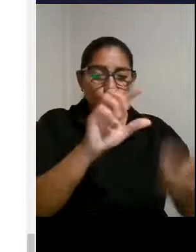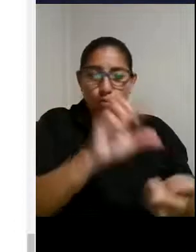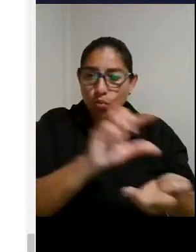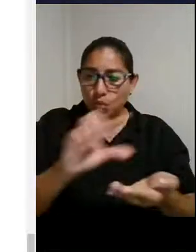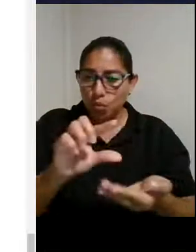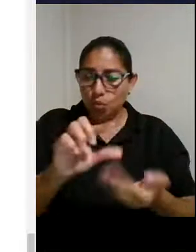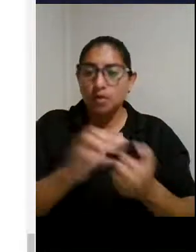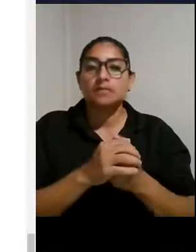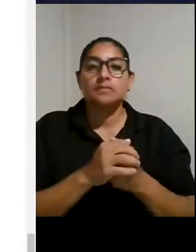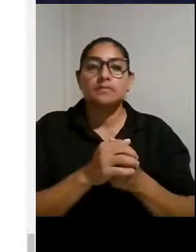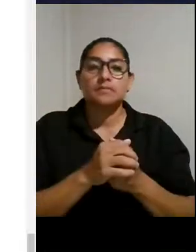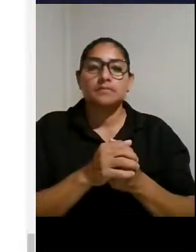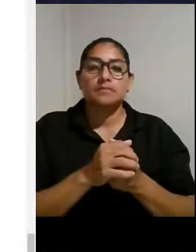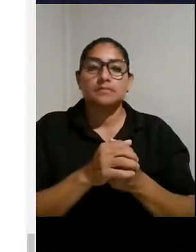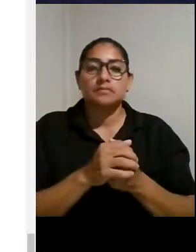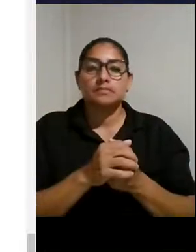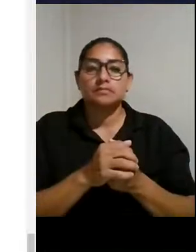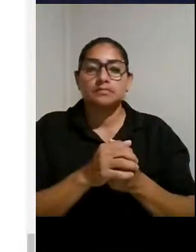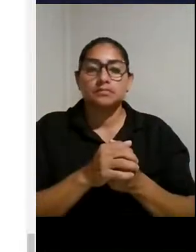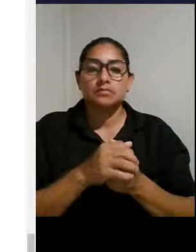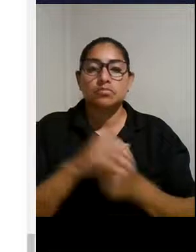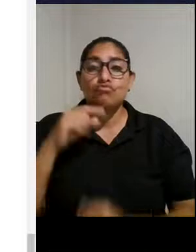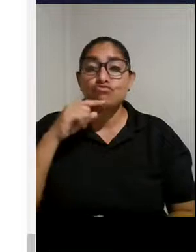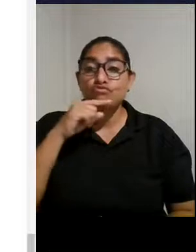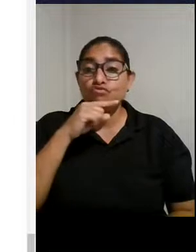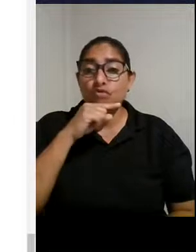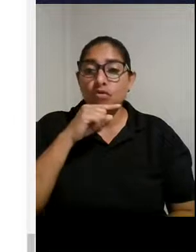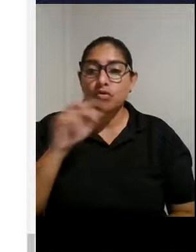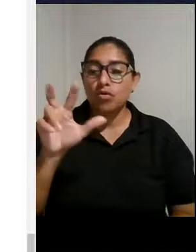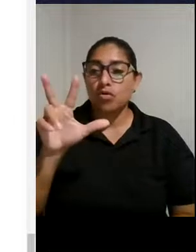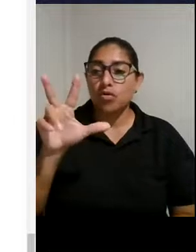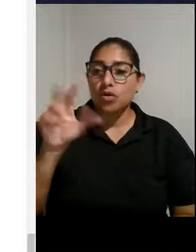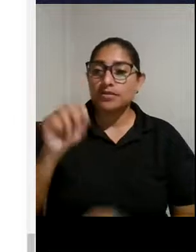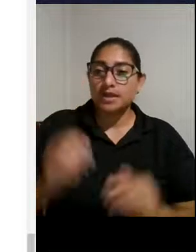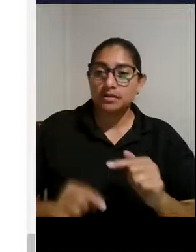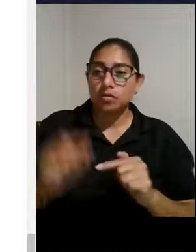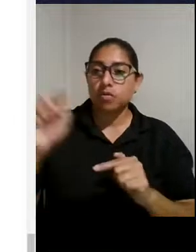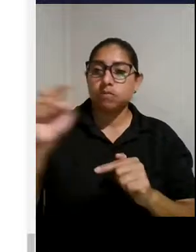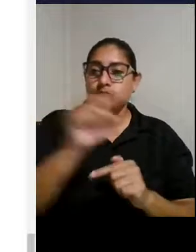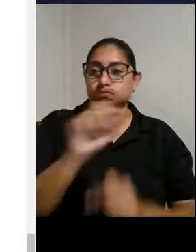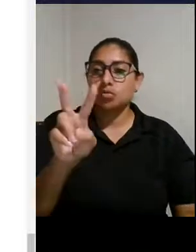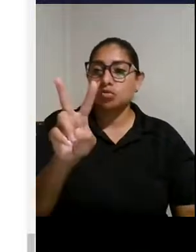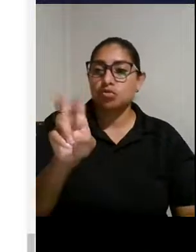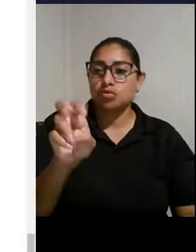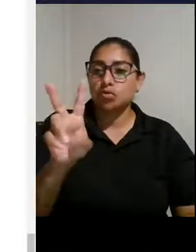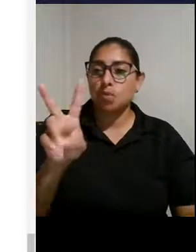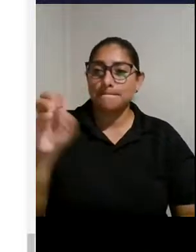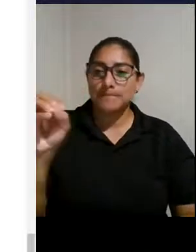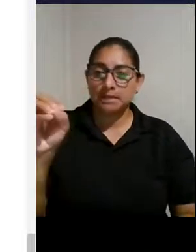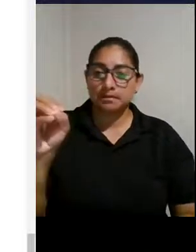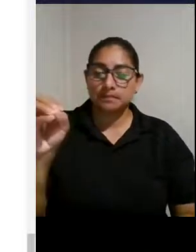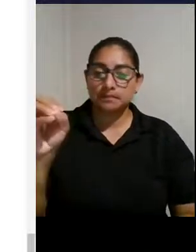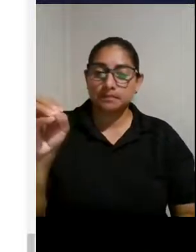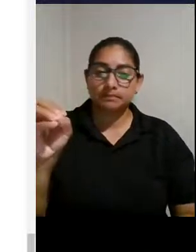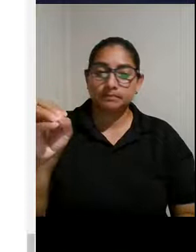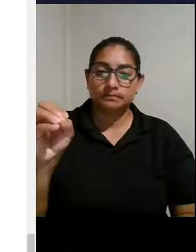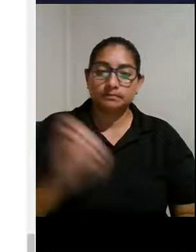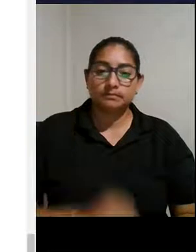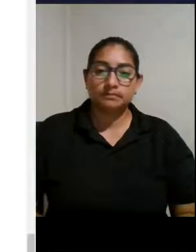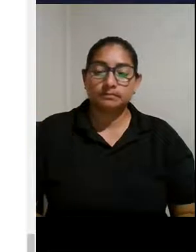lo vemos acá, donde están las 30 unidades. Las 30 unidades nos generaban un costo